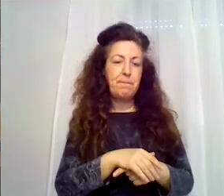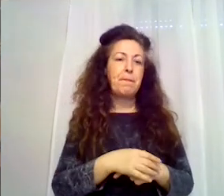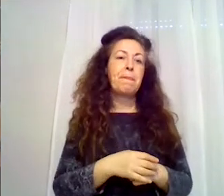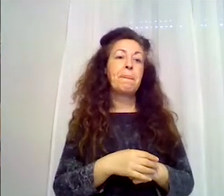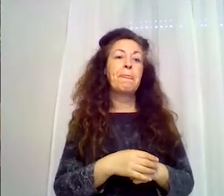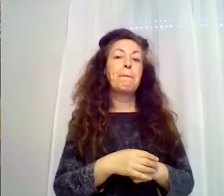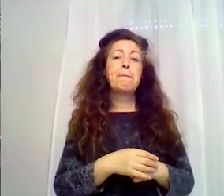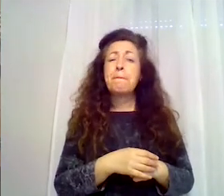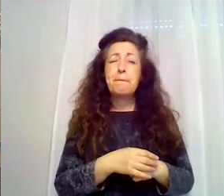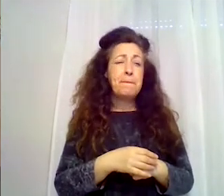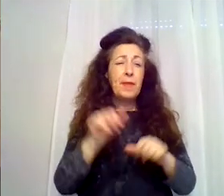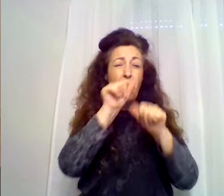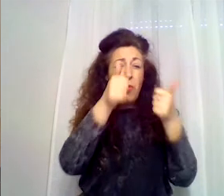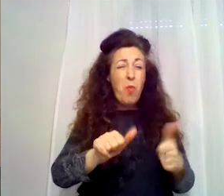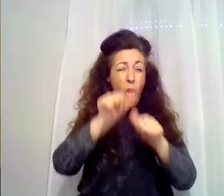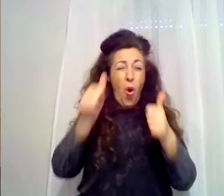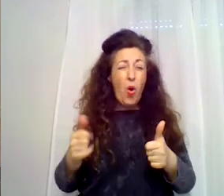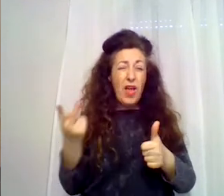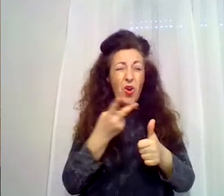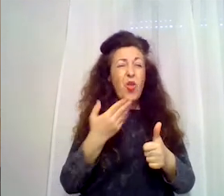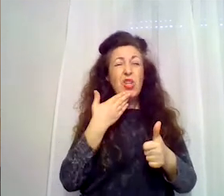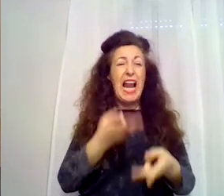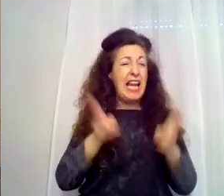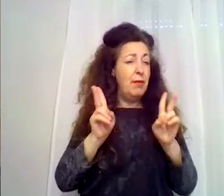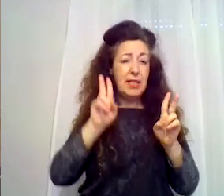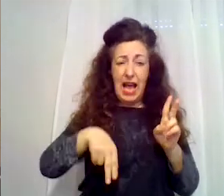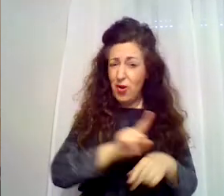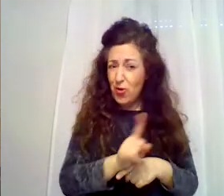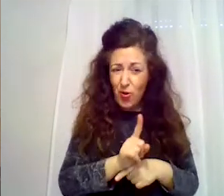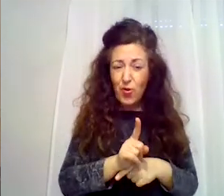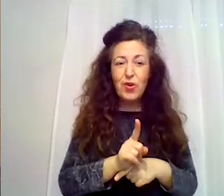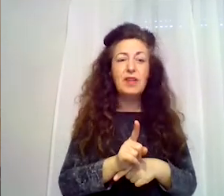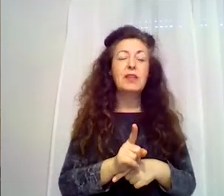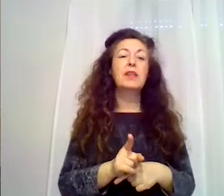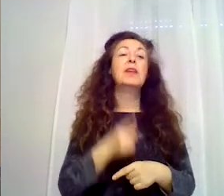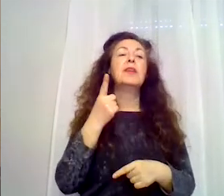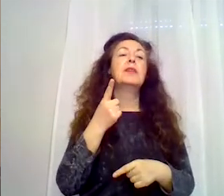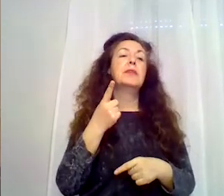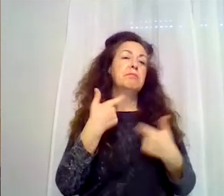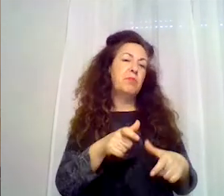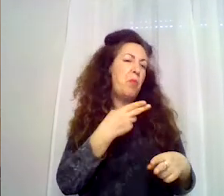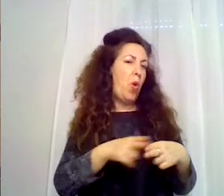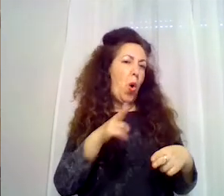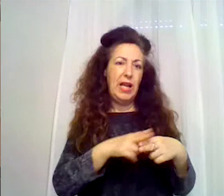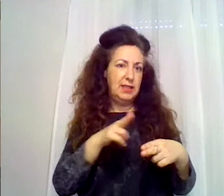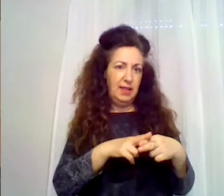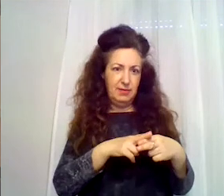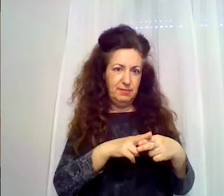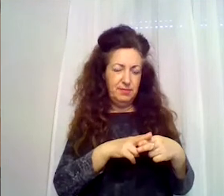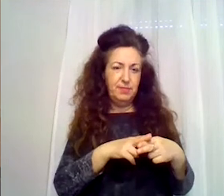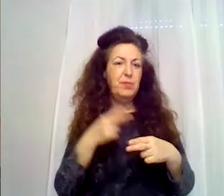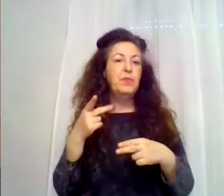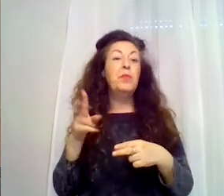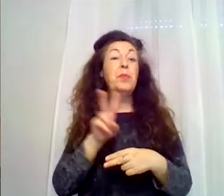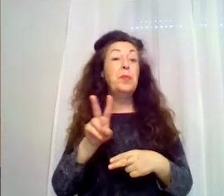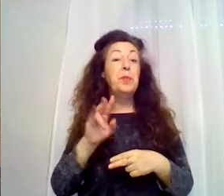ver, ni ofensas. No, no. Por favor, mantengamos la cortesía. Me ha No. parecido... Creo que le hemos sí, mantenido, sí, yo no le